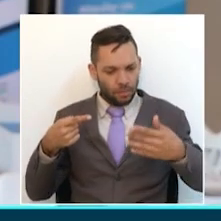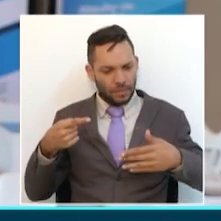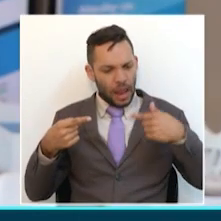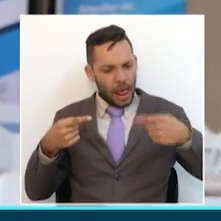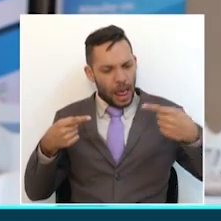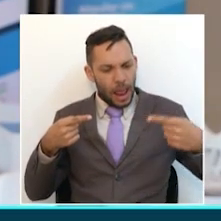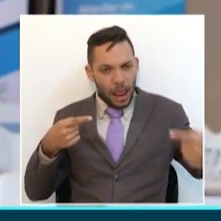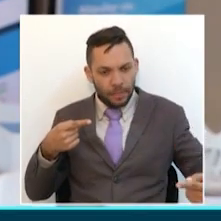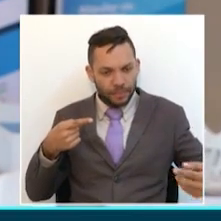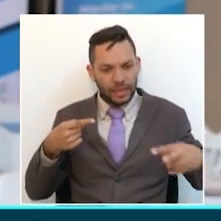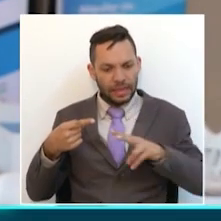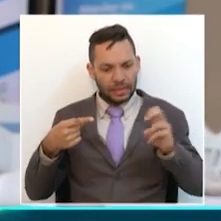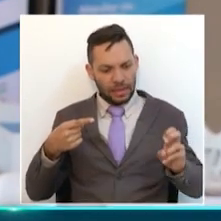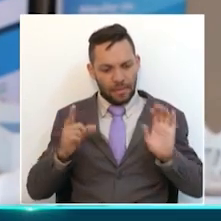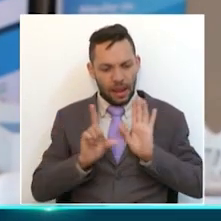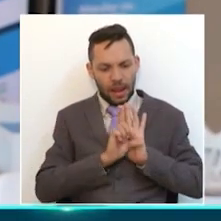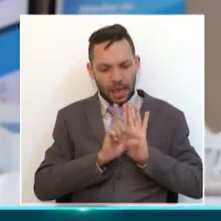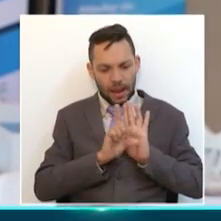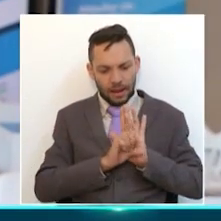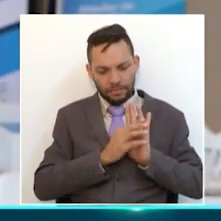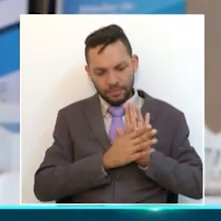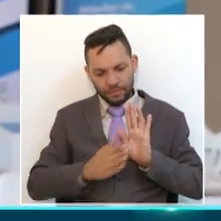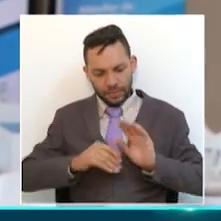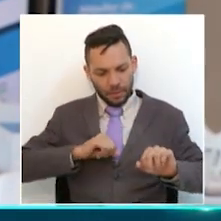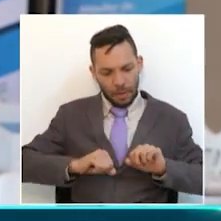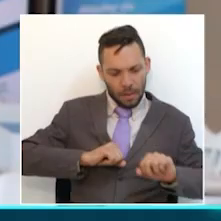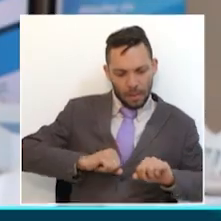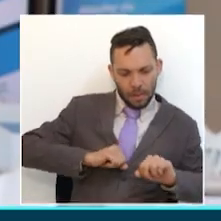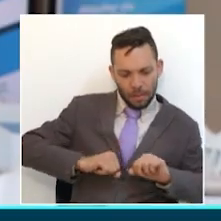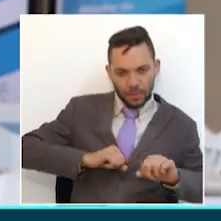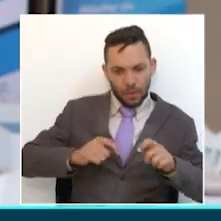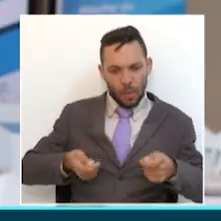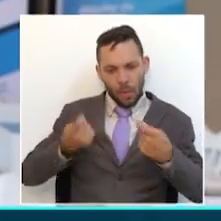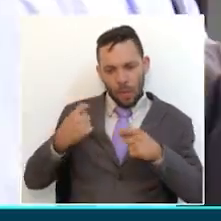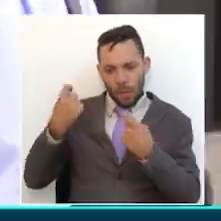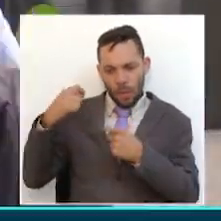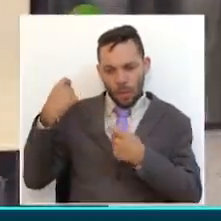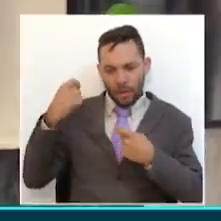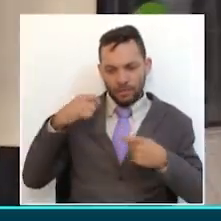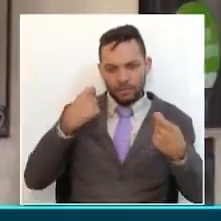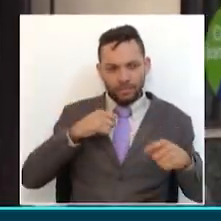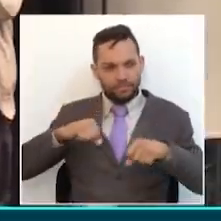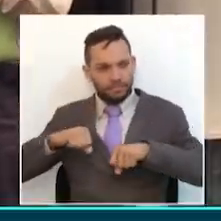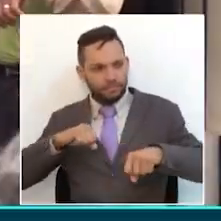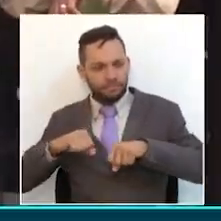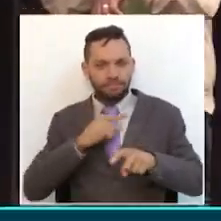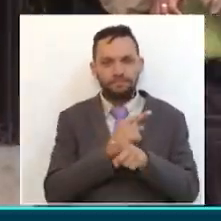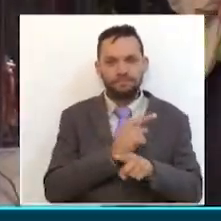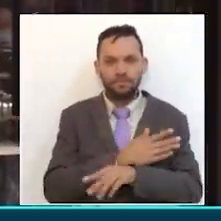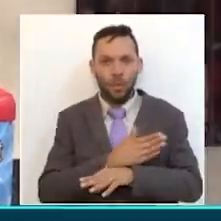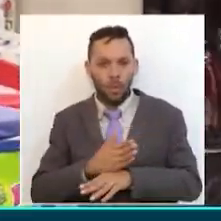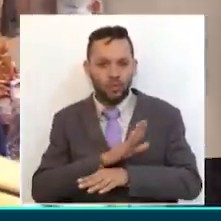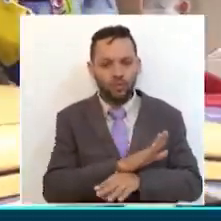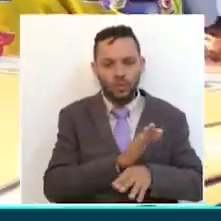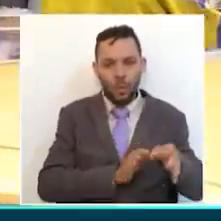digamos hay un mandato legal, pues hay también una autorización legal que le da a los comerciantes y a los empresarios de establecer un término prudencial, pues muchas veces